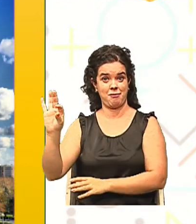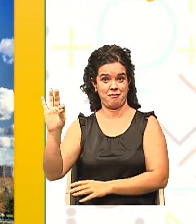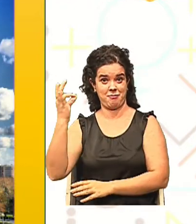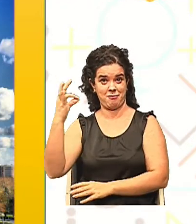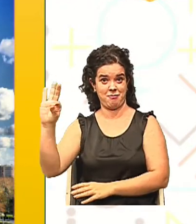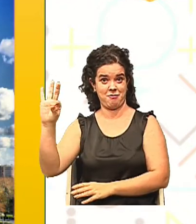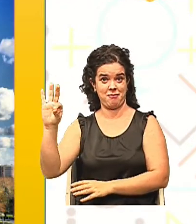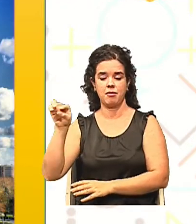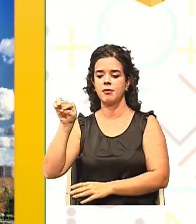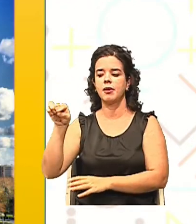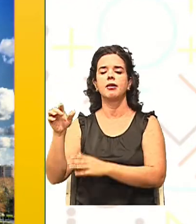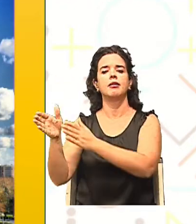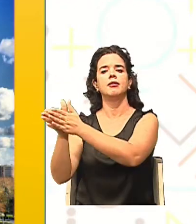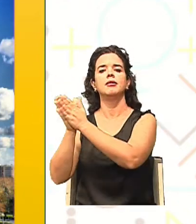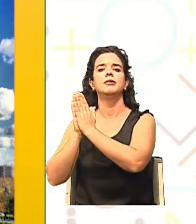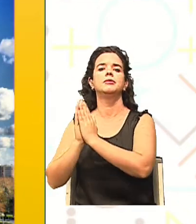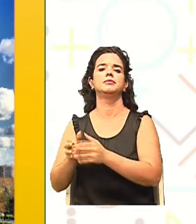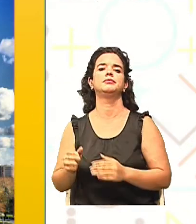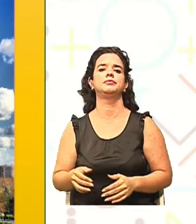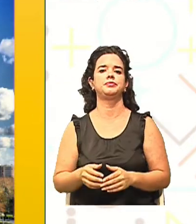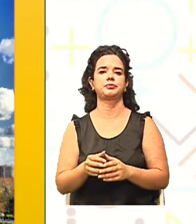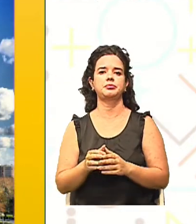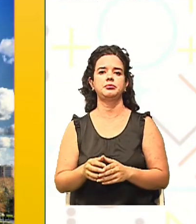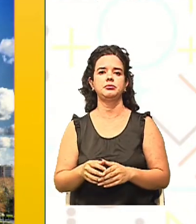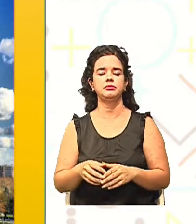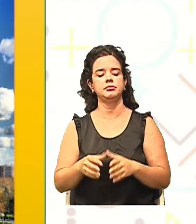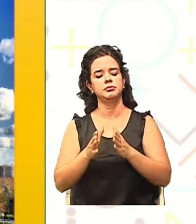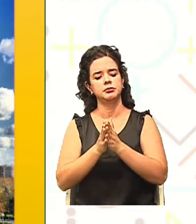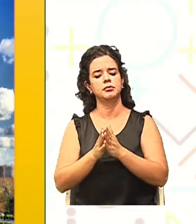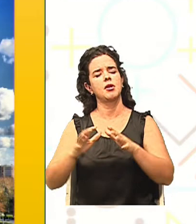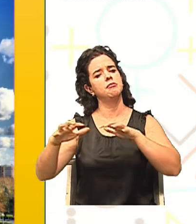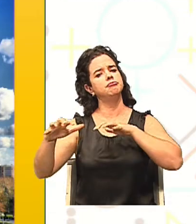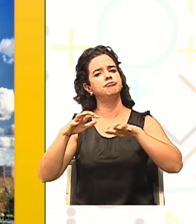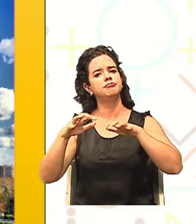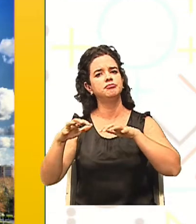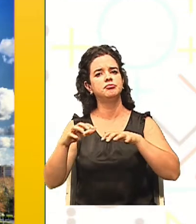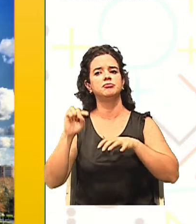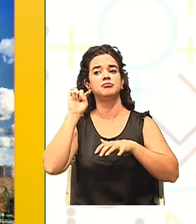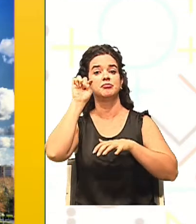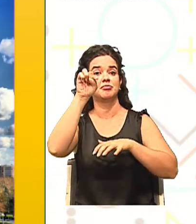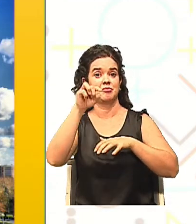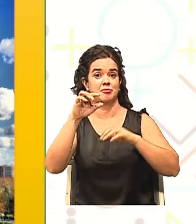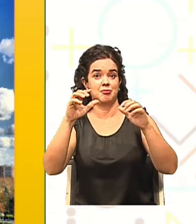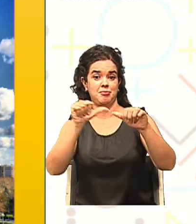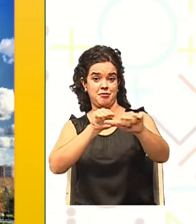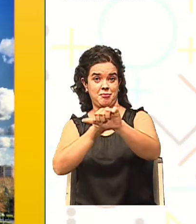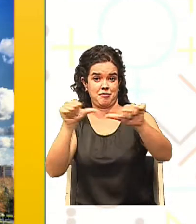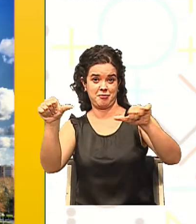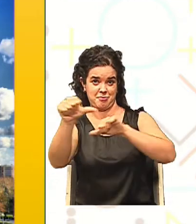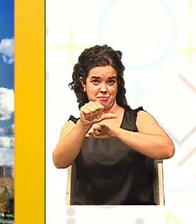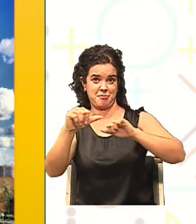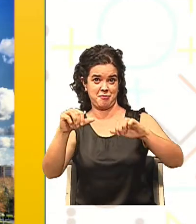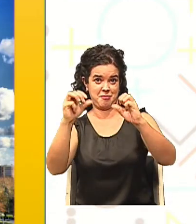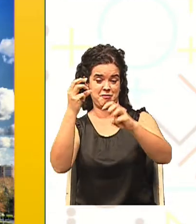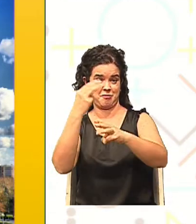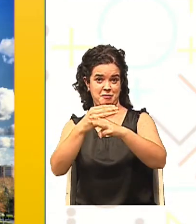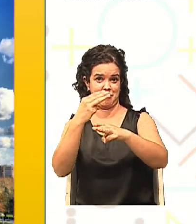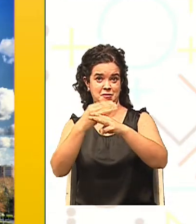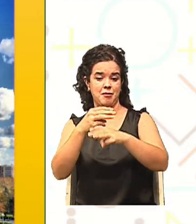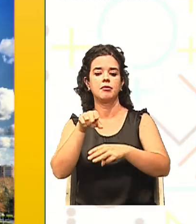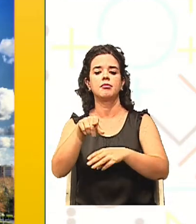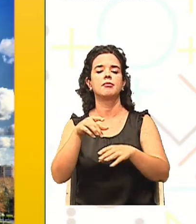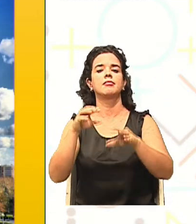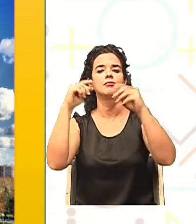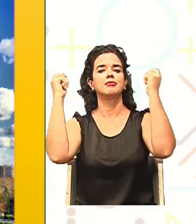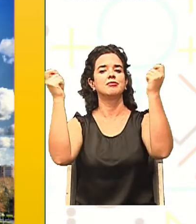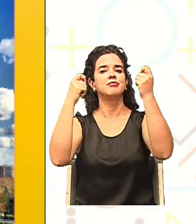ella nos pidió que tuviéramos una actividad en el aula de matemática para celebrar el Día de la